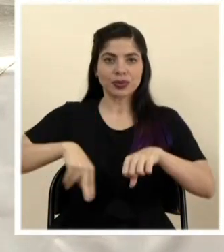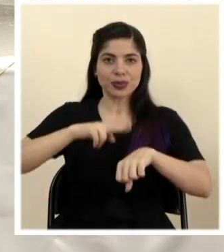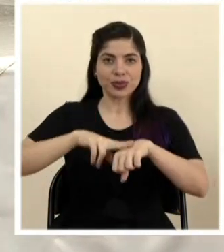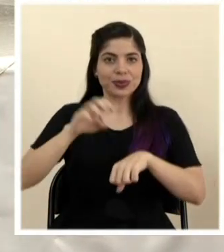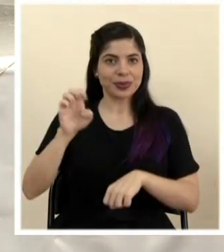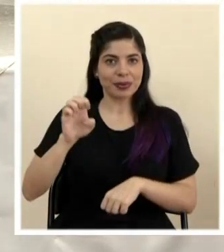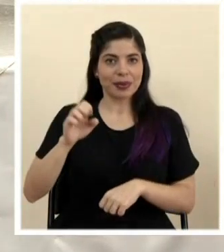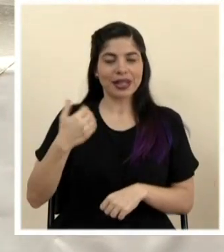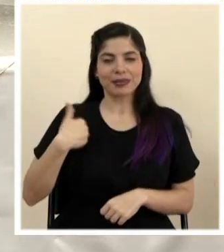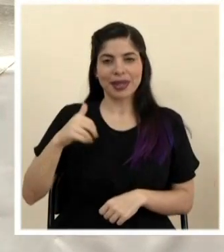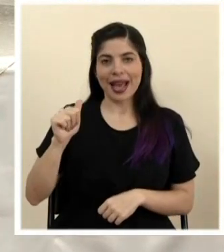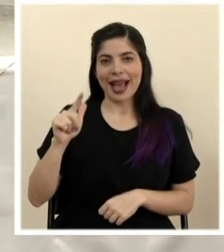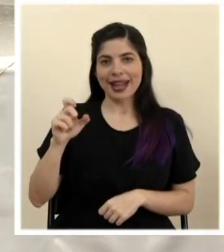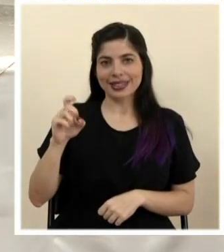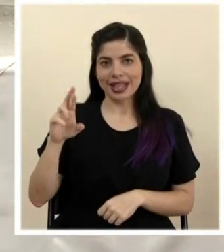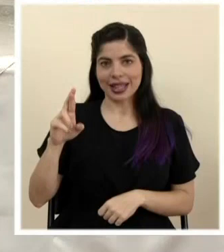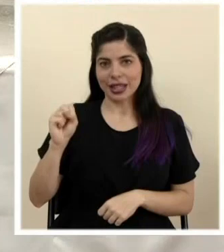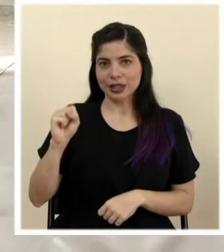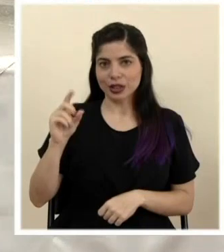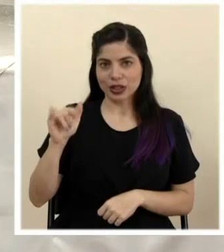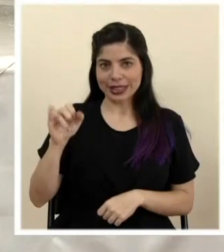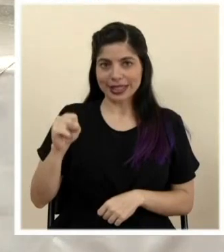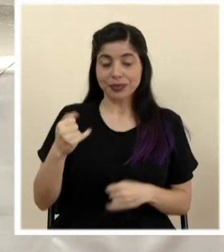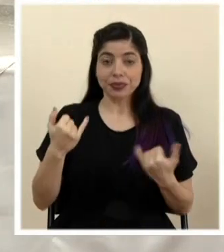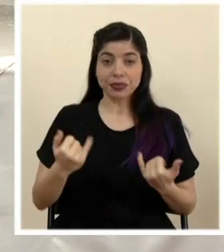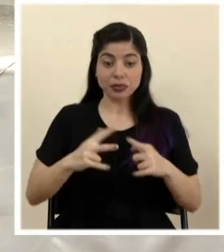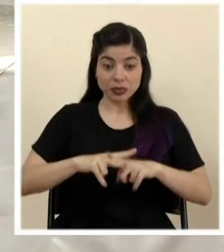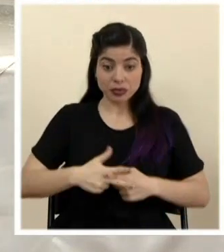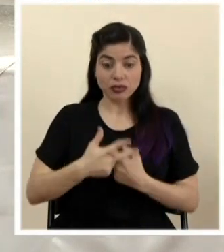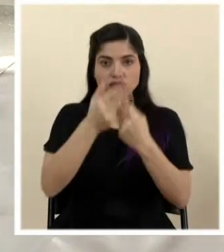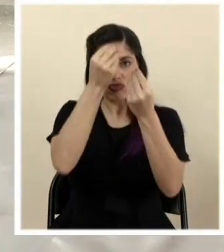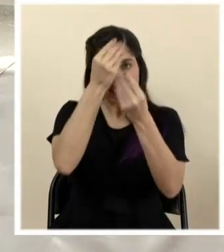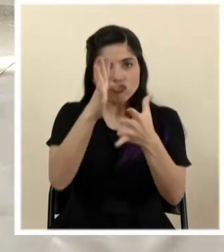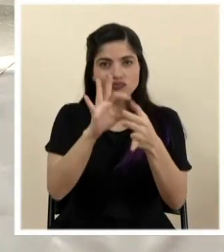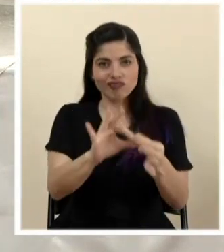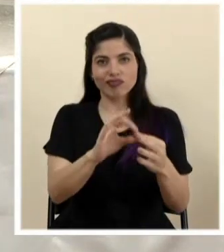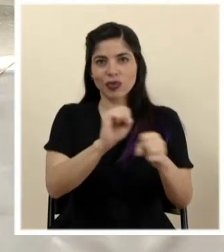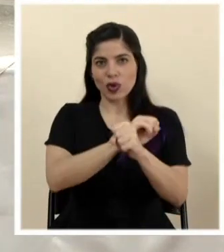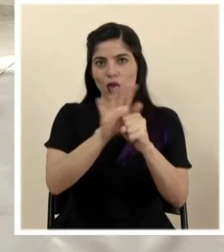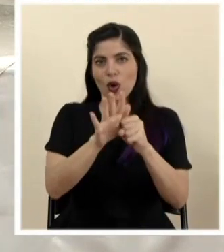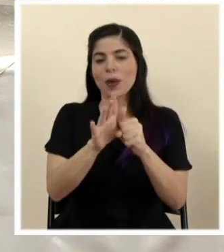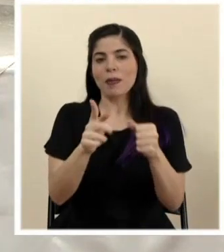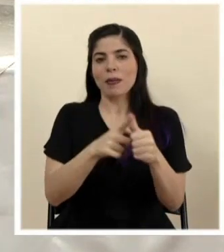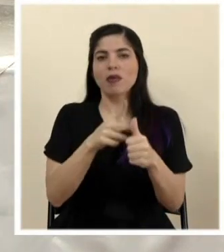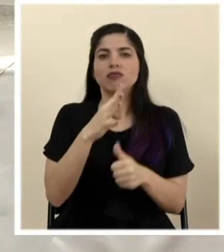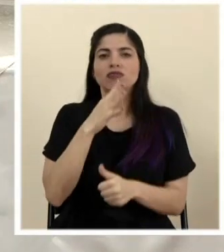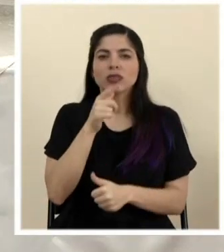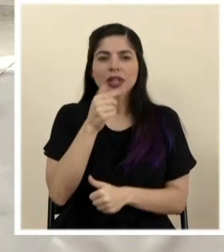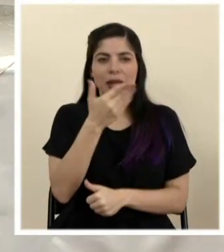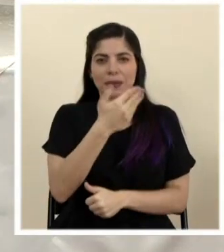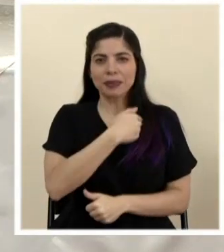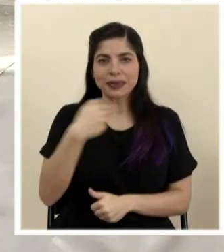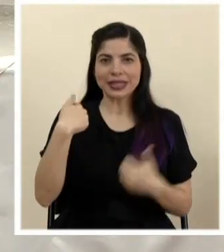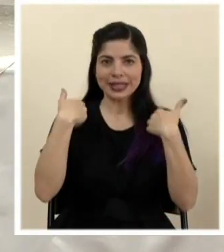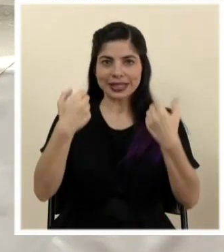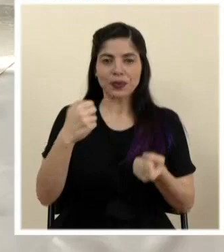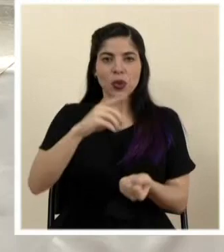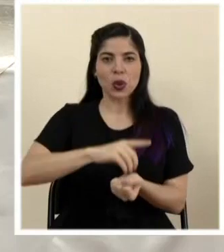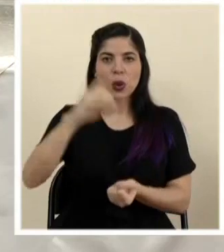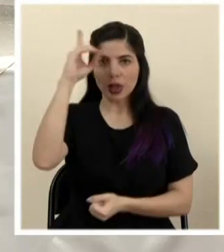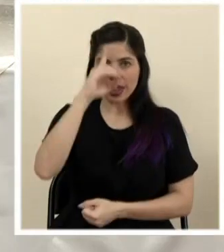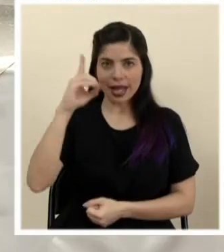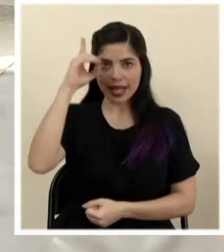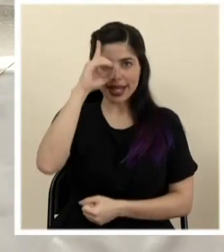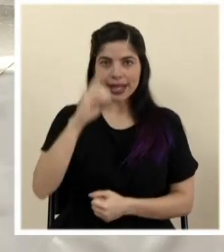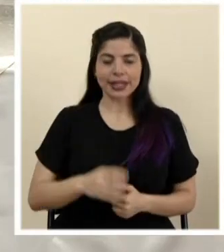de Emergencias, el señor Alexander Solís. Damos inicio con el reporte COVID. Cedemos la palabra al ministro de Salud, el doctor